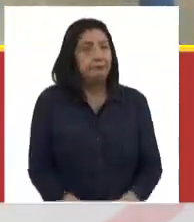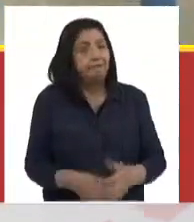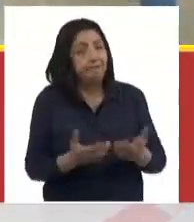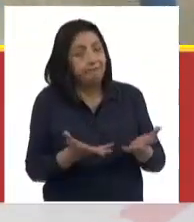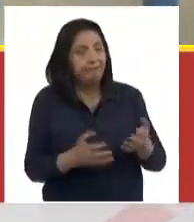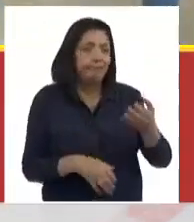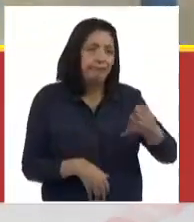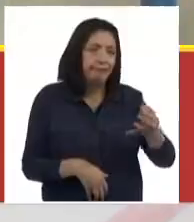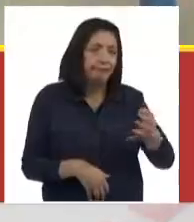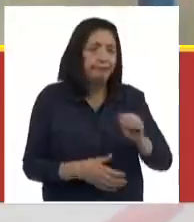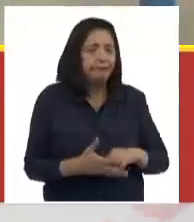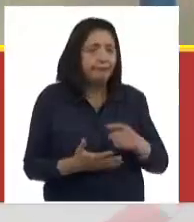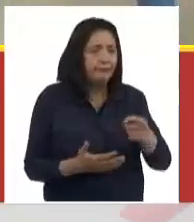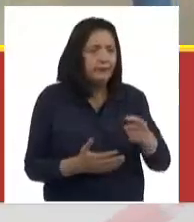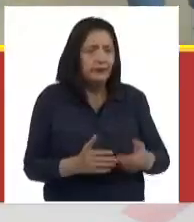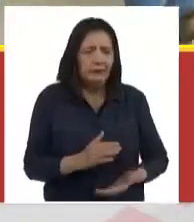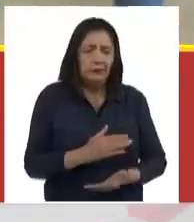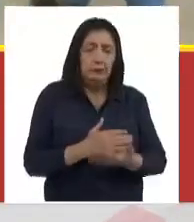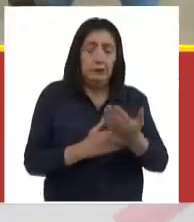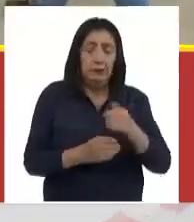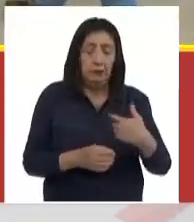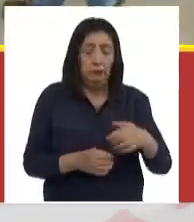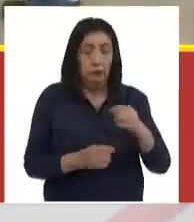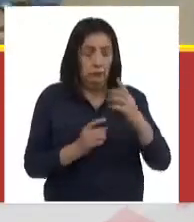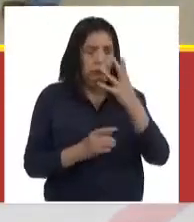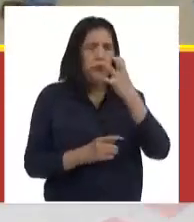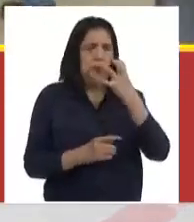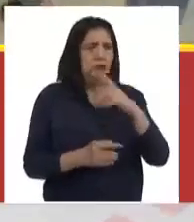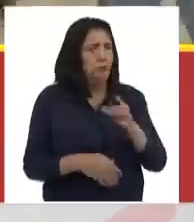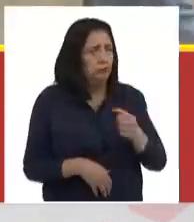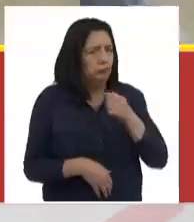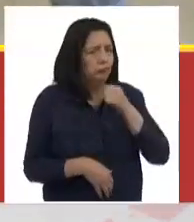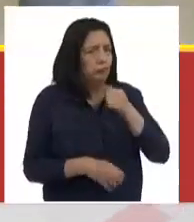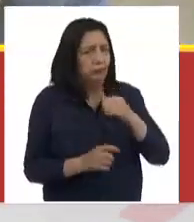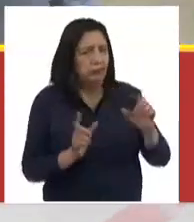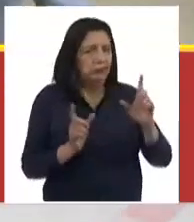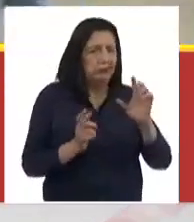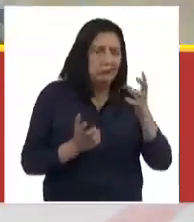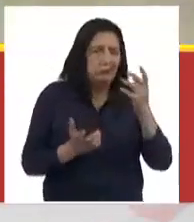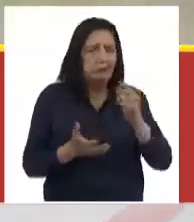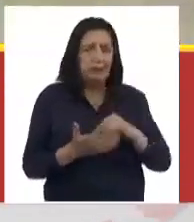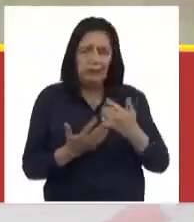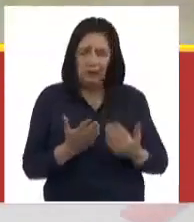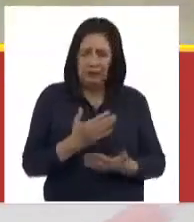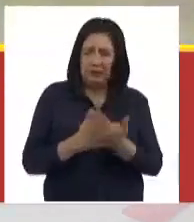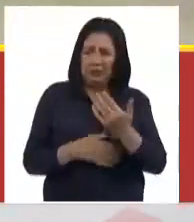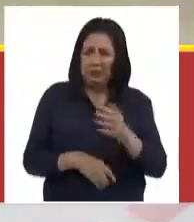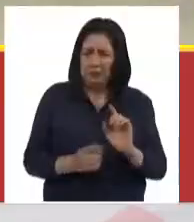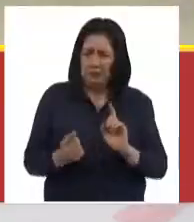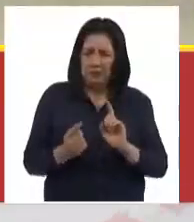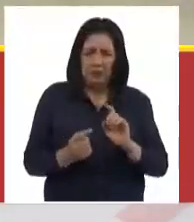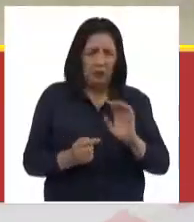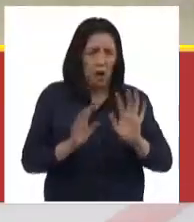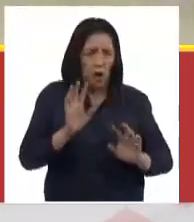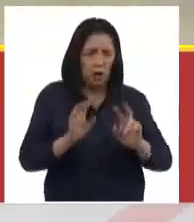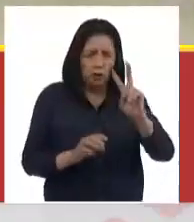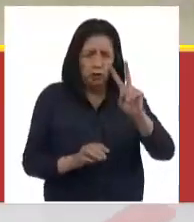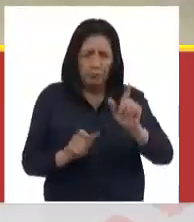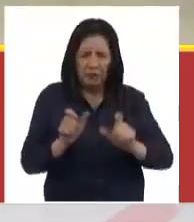Bueno, sí, en realidad él amaneció bastante enfadado con la prensa. En la mañana encontramos aproximadamente 12